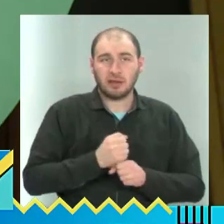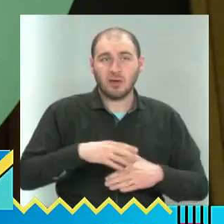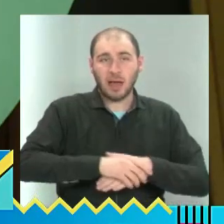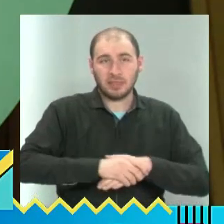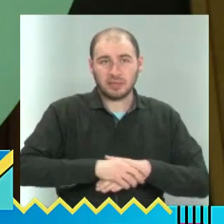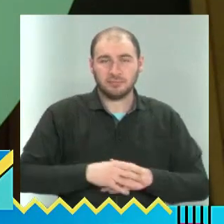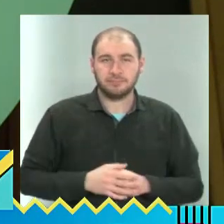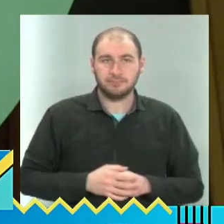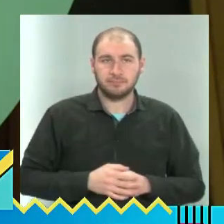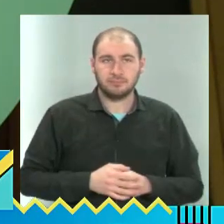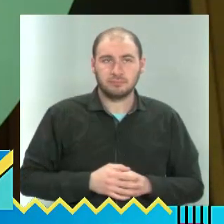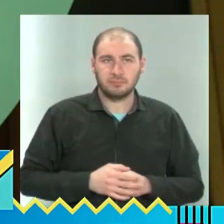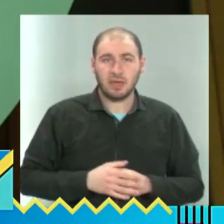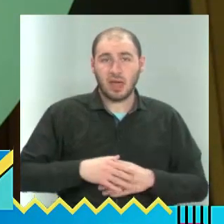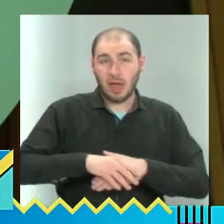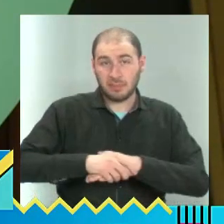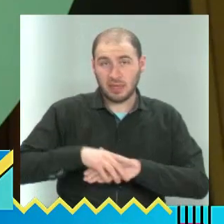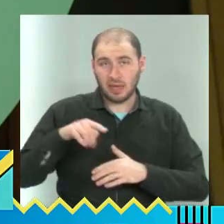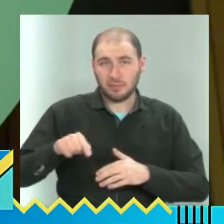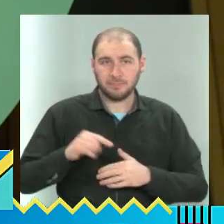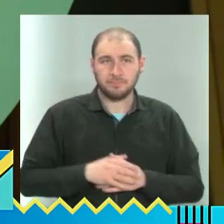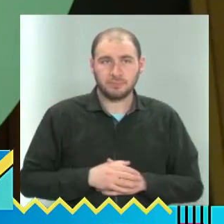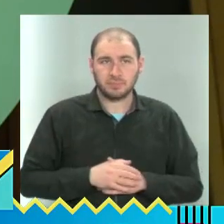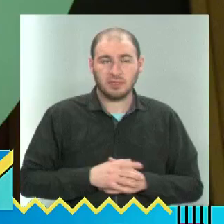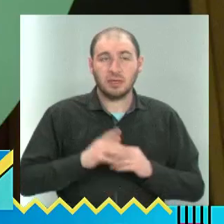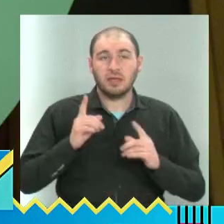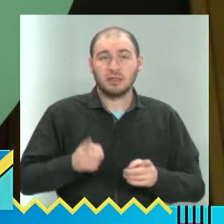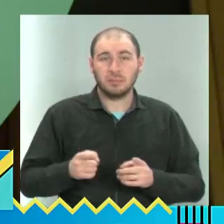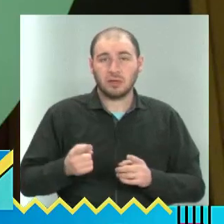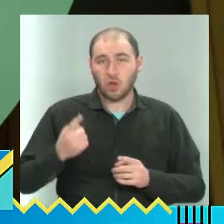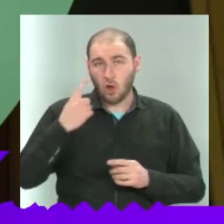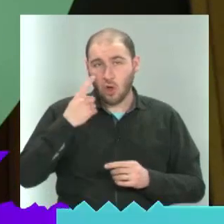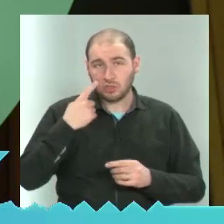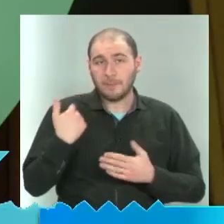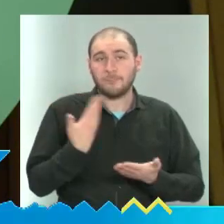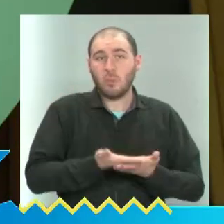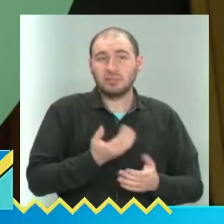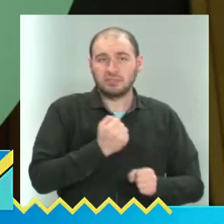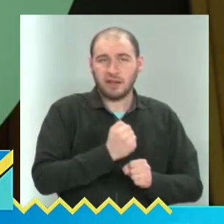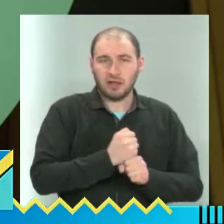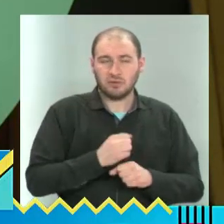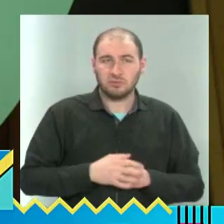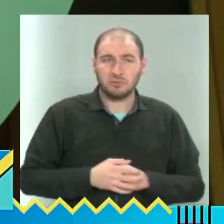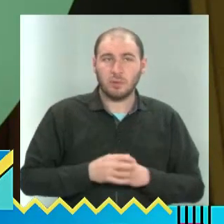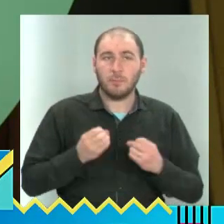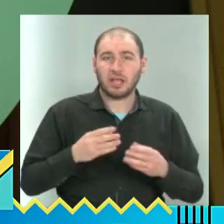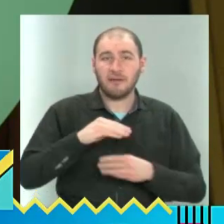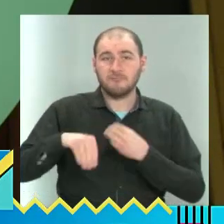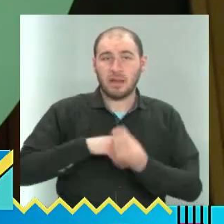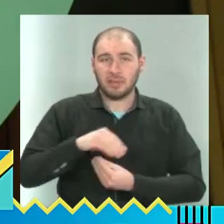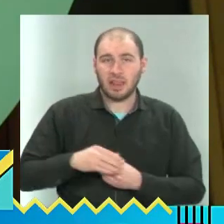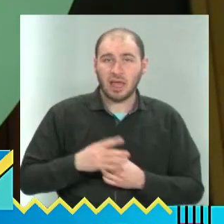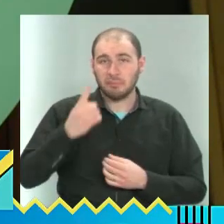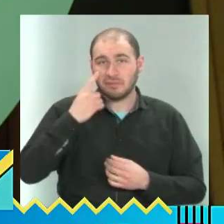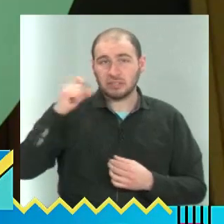amiga, ¿sí? La amiga, a su vez, había tomado conocimiento de esa propuesta laboral por un familiar que